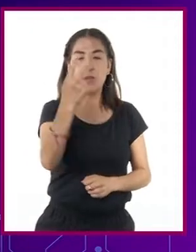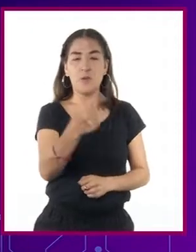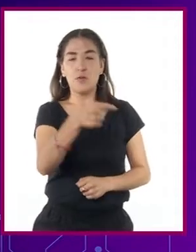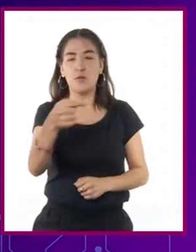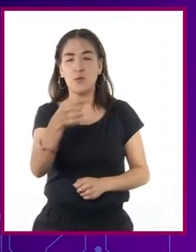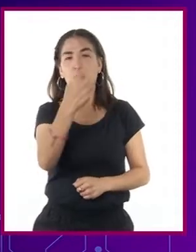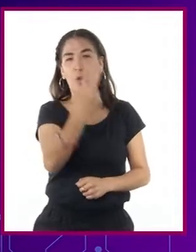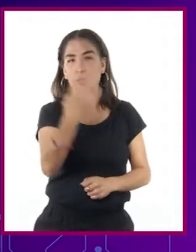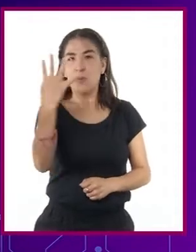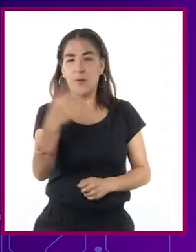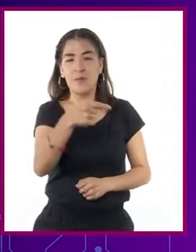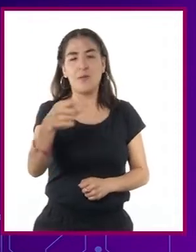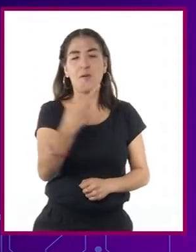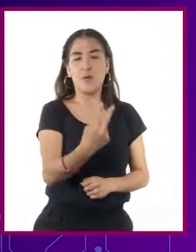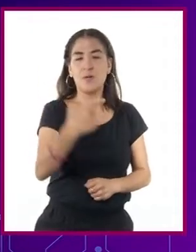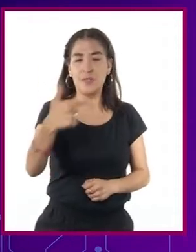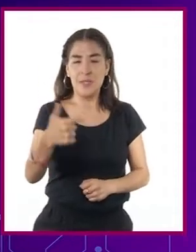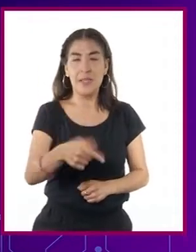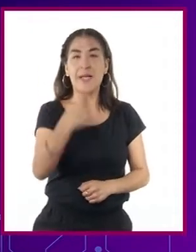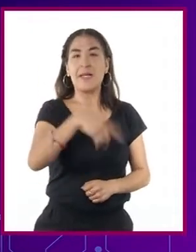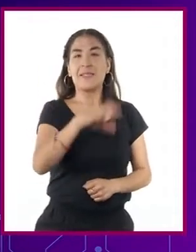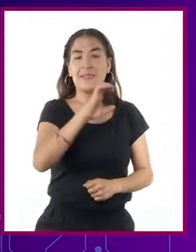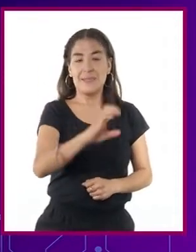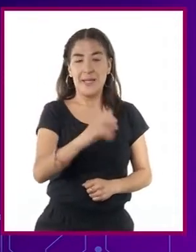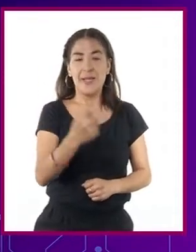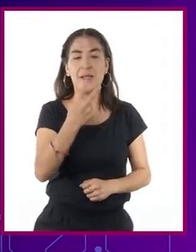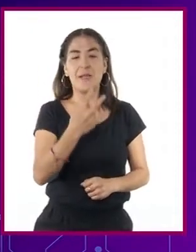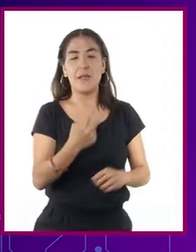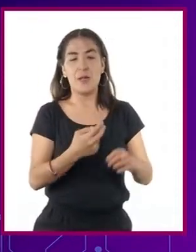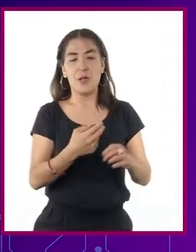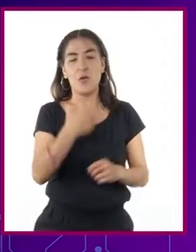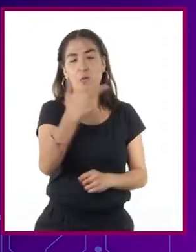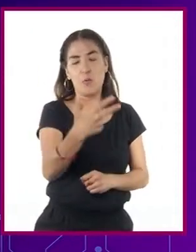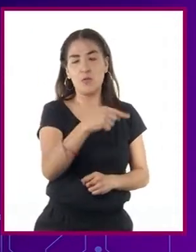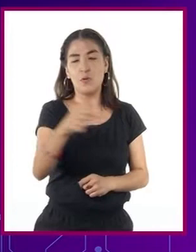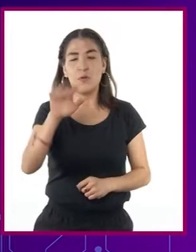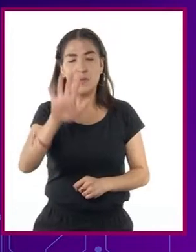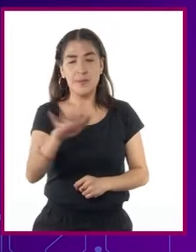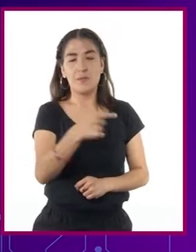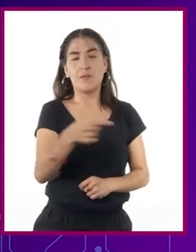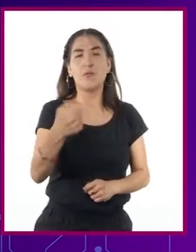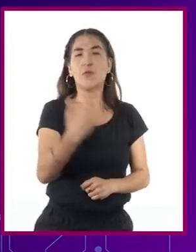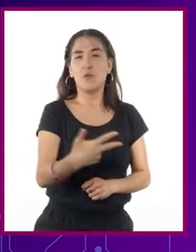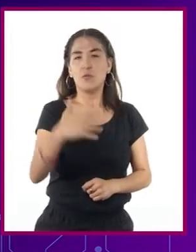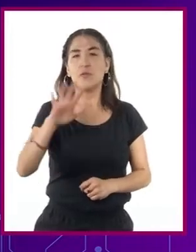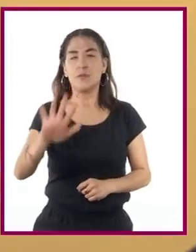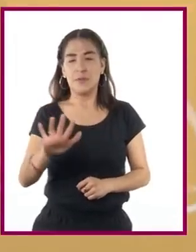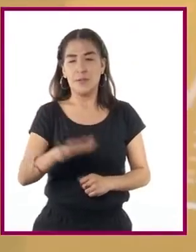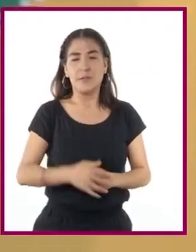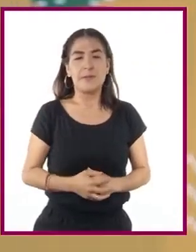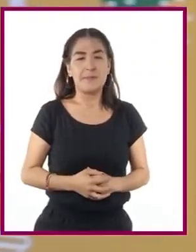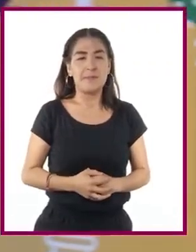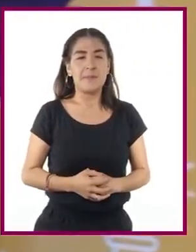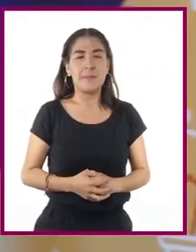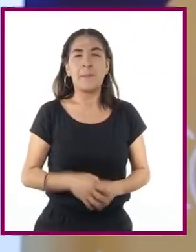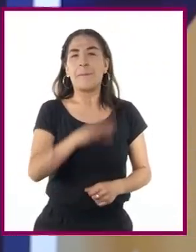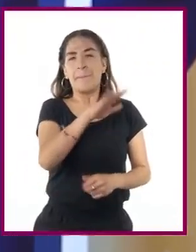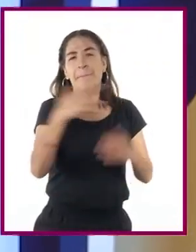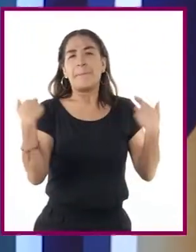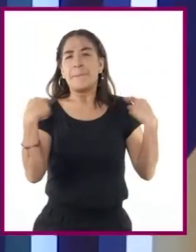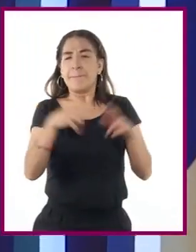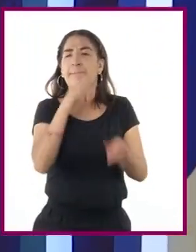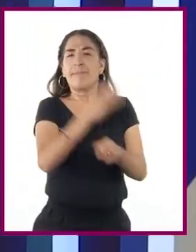entre 2 a la séptima, inciso C, 8 elevado a la quinta entre 8 elevado a la 5. Maestro, ¿nos